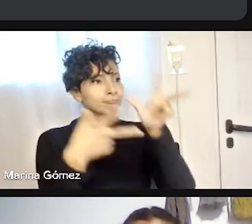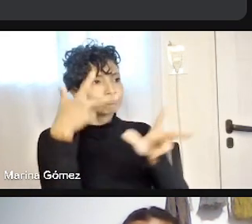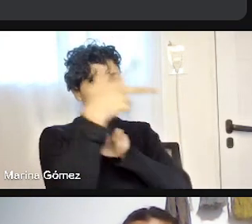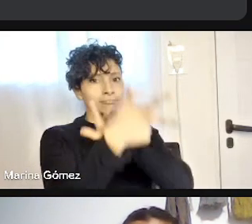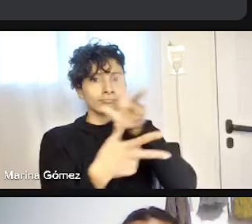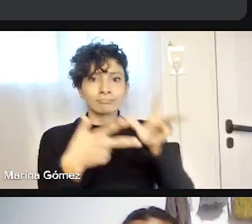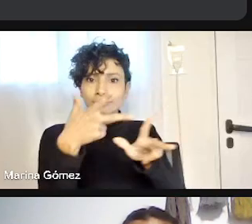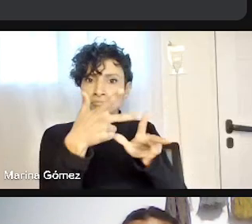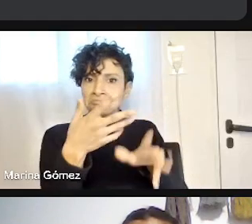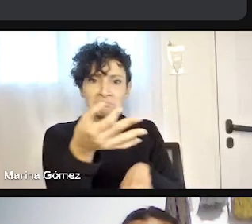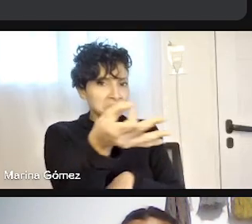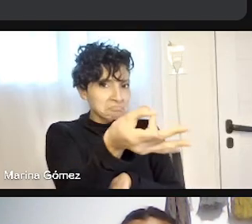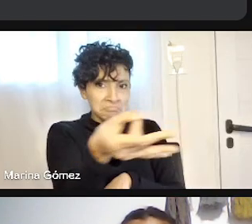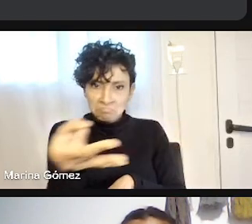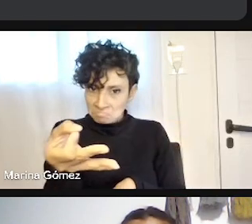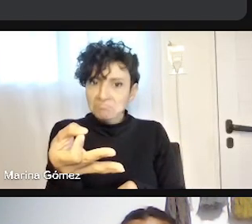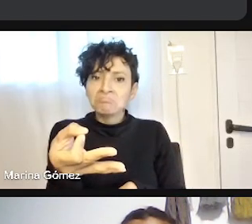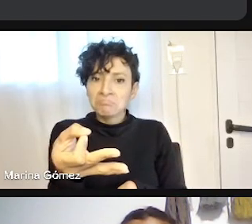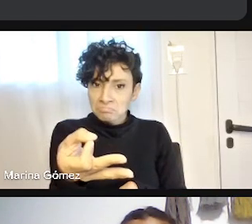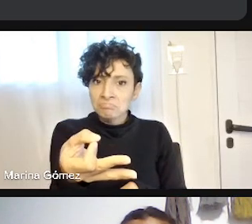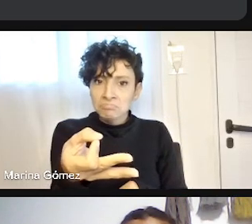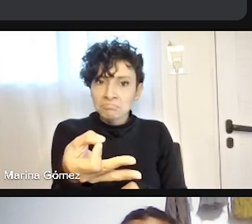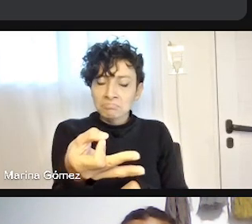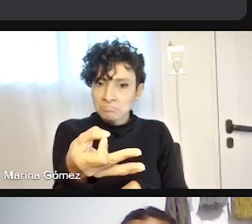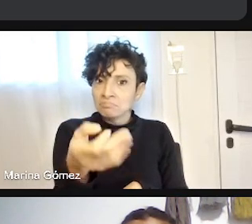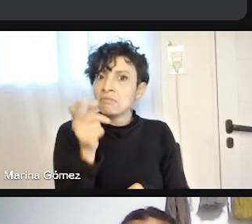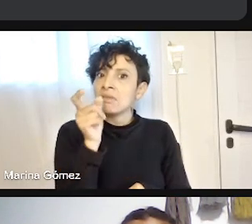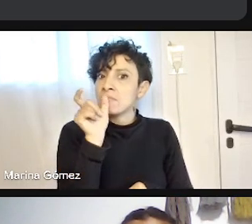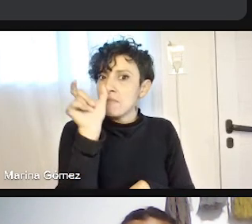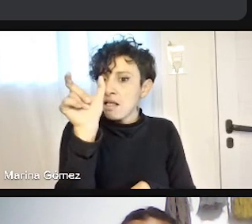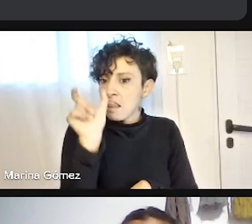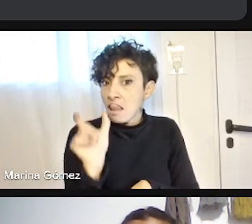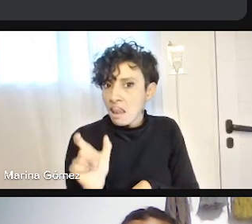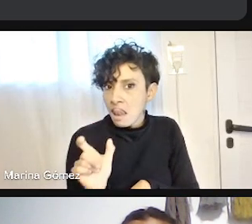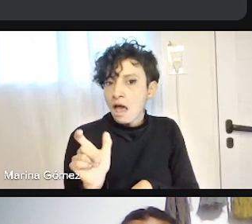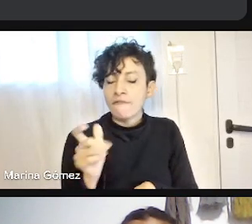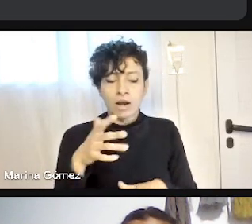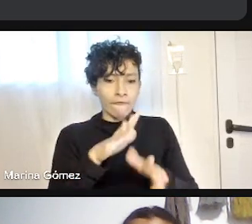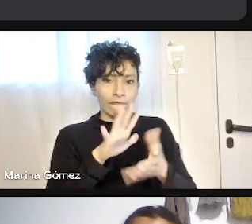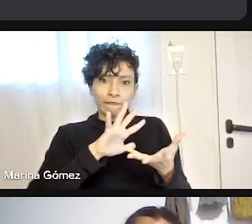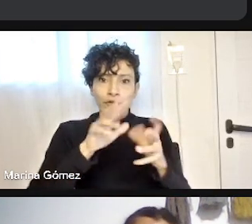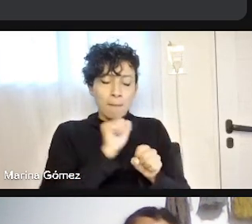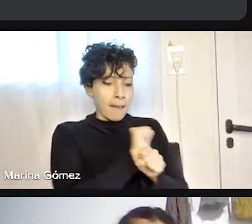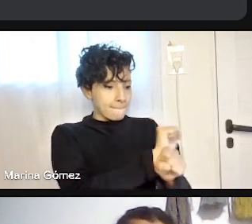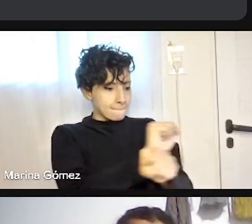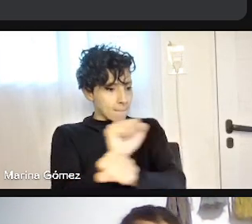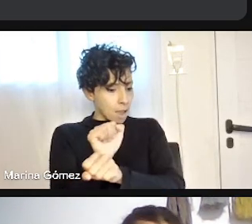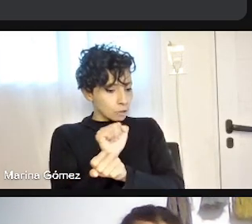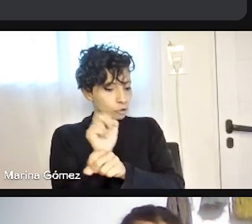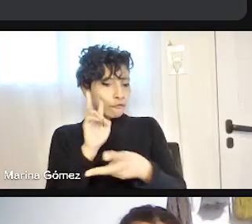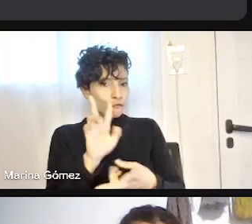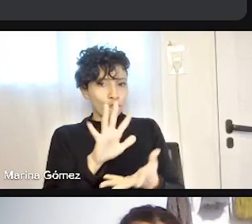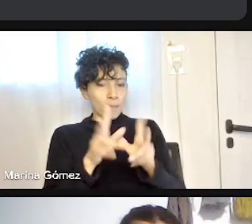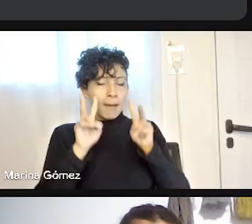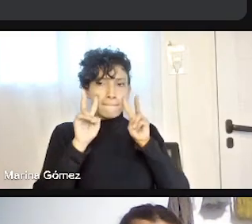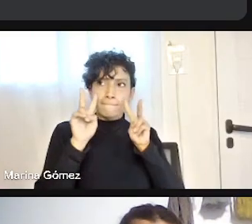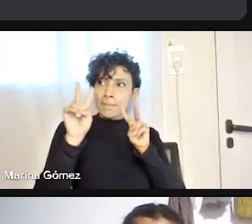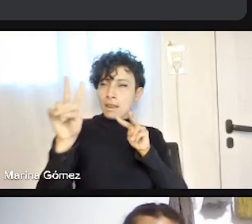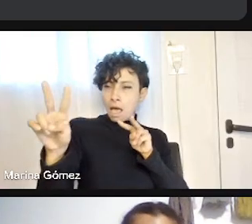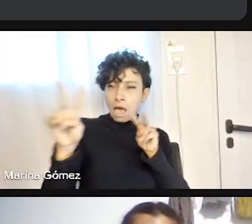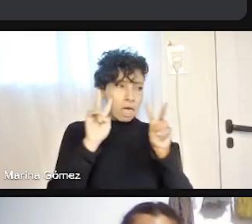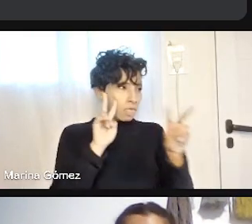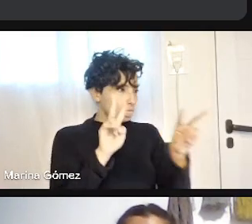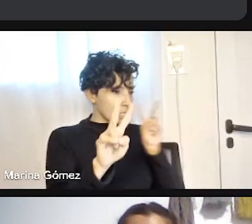muy eficazmente los espacios, la mirada, el